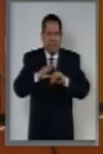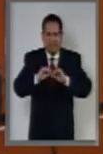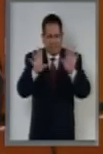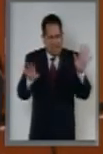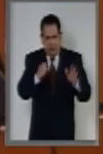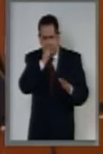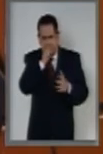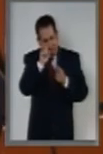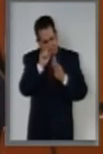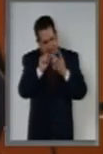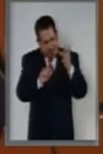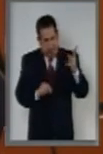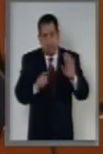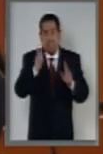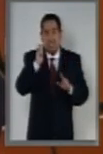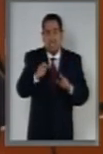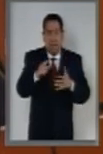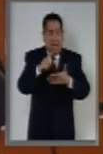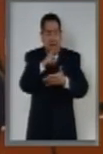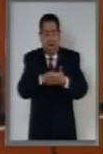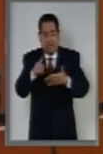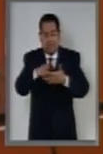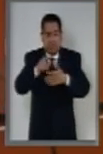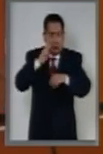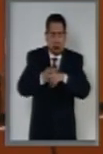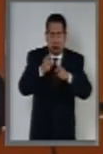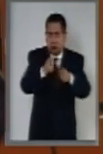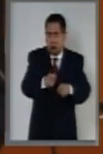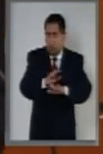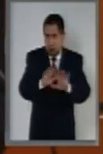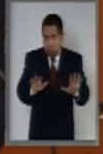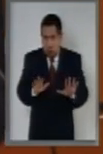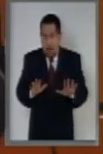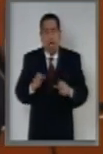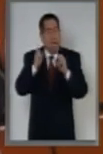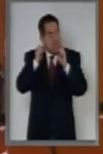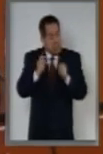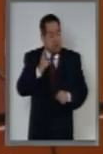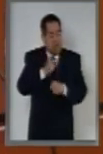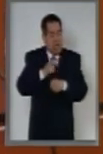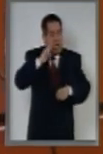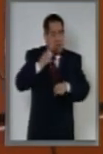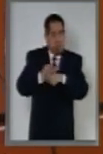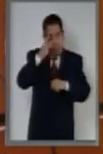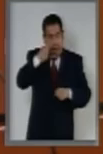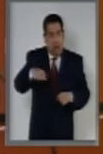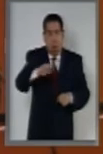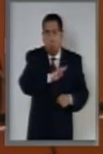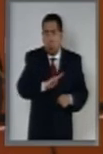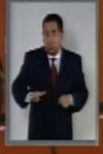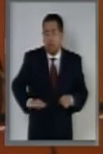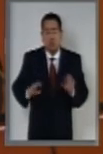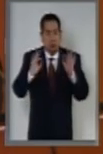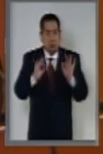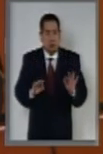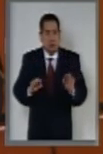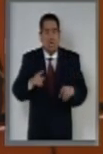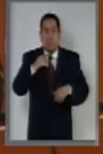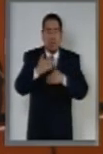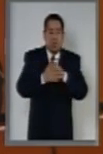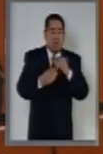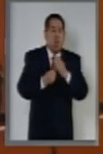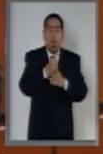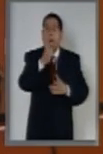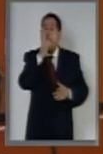precisión, lejos de cancelar la responsabilidad de seguridad pública en los municipios, la creación de